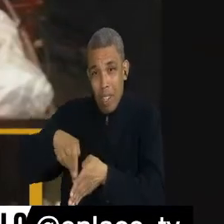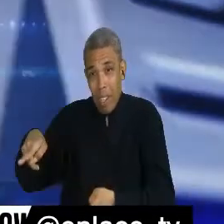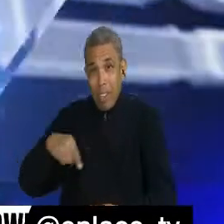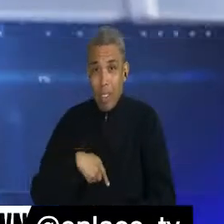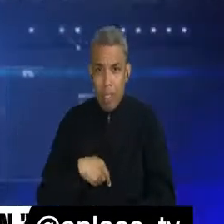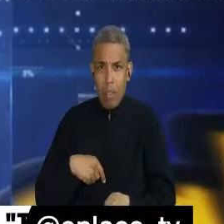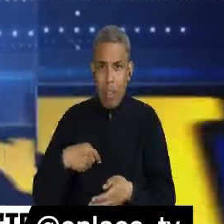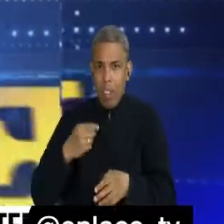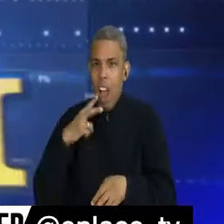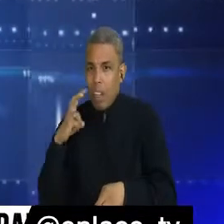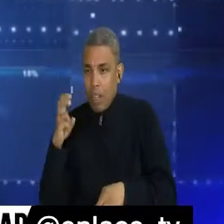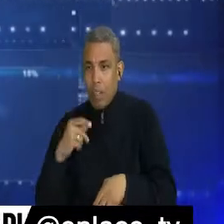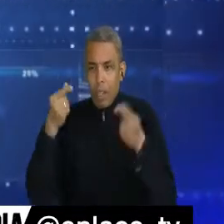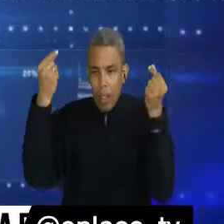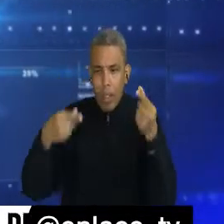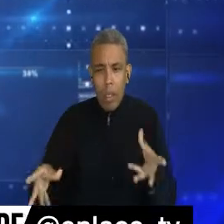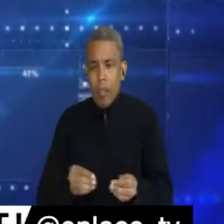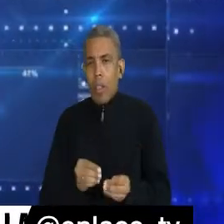de pesos.